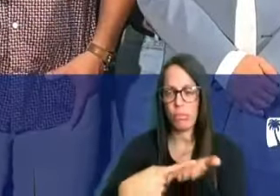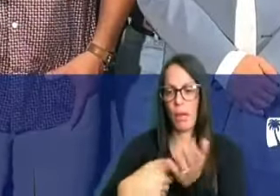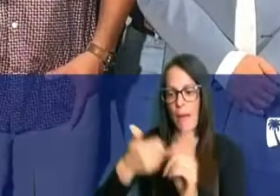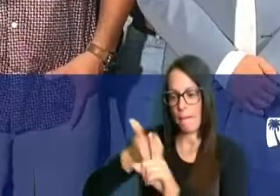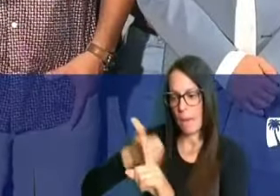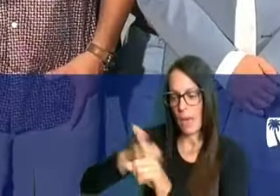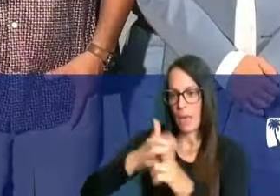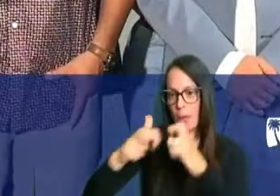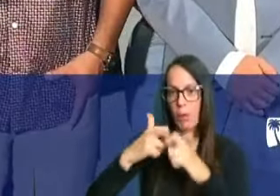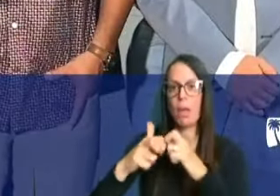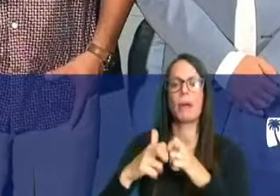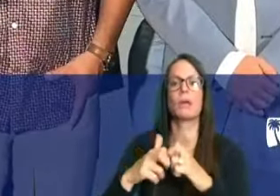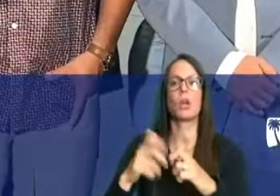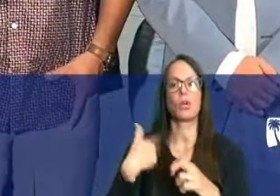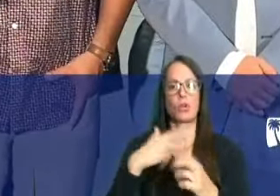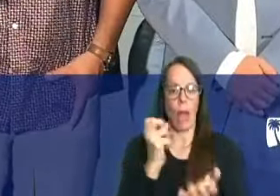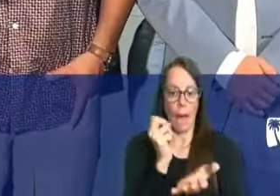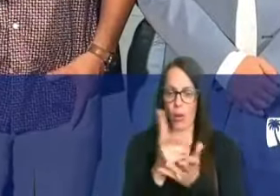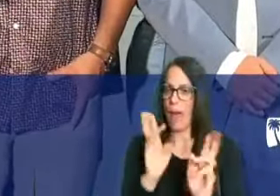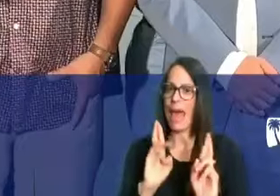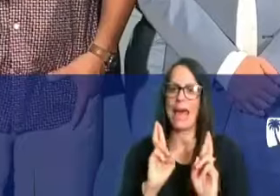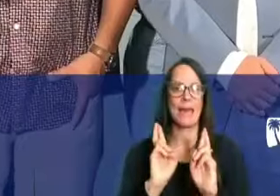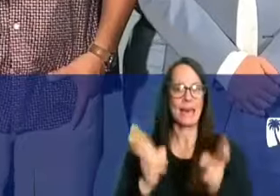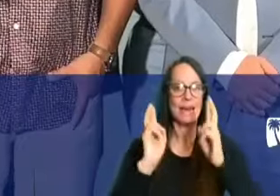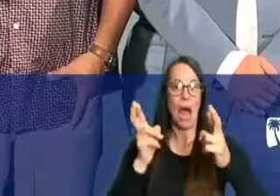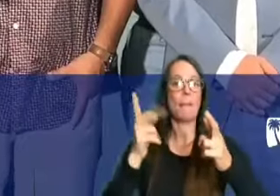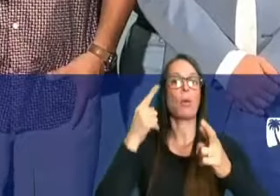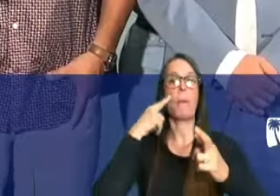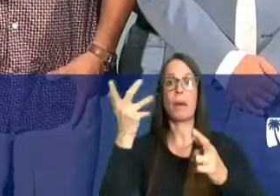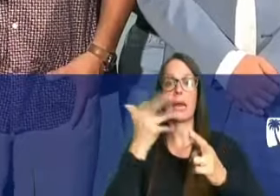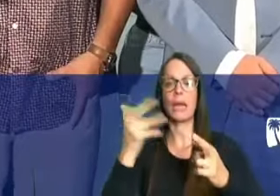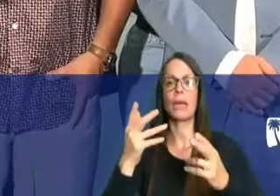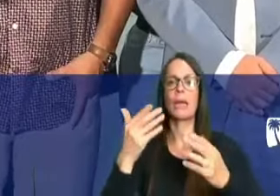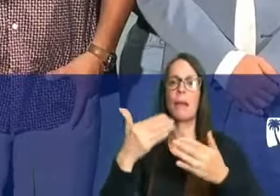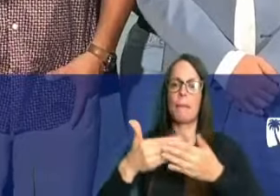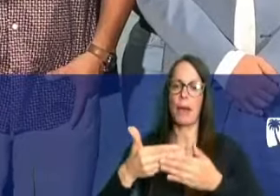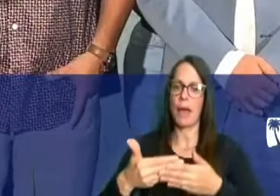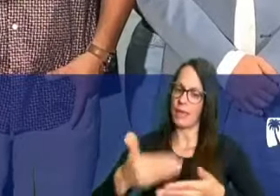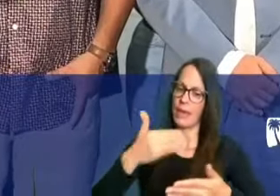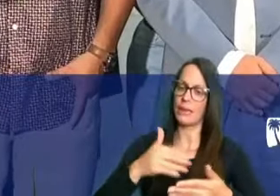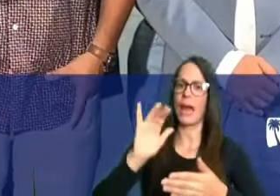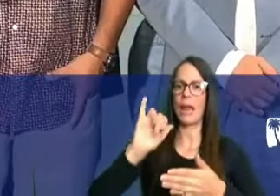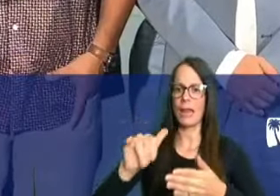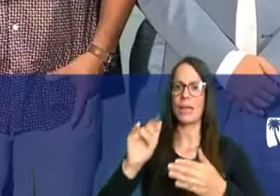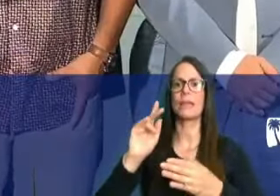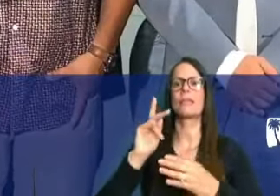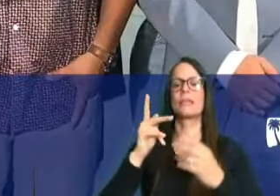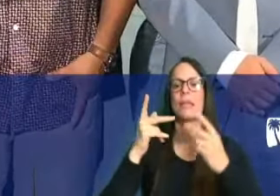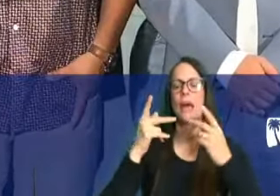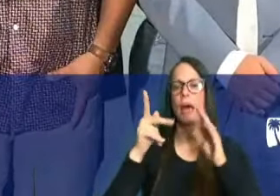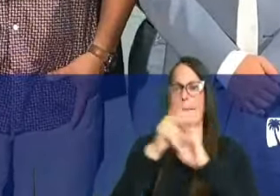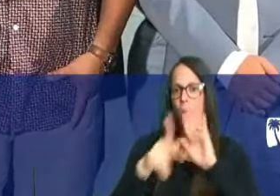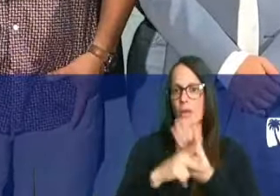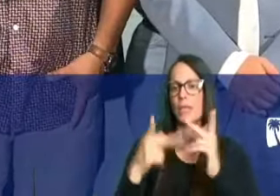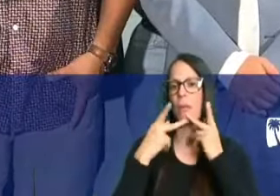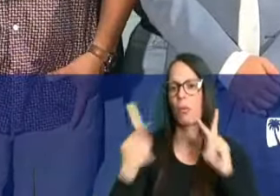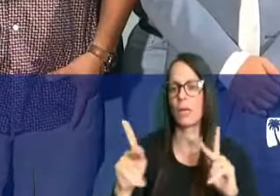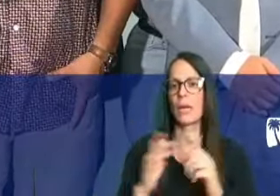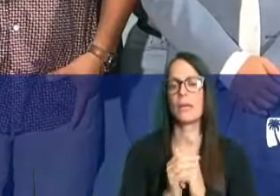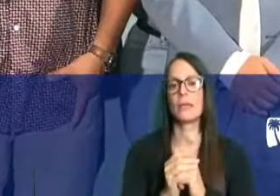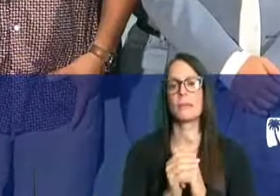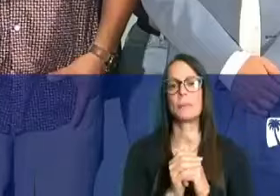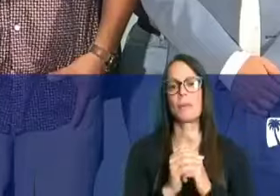aprobarlas con la mayor prontitud posible para para adelantar esa política pública al igual que los nombramientos que la gobernadora haga para su